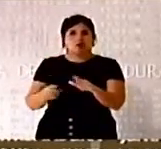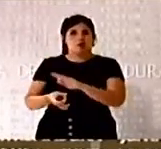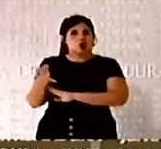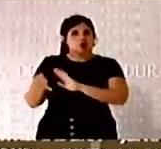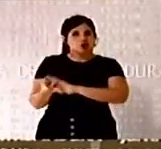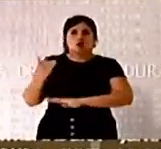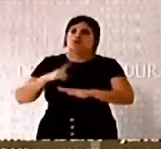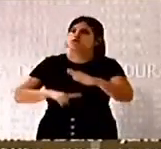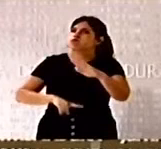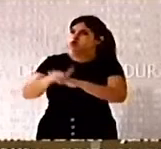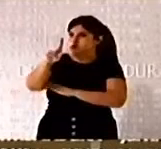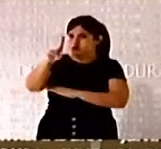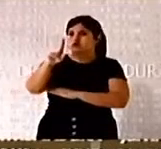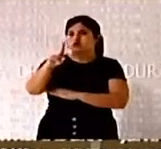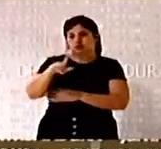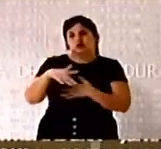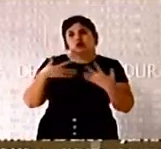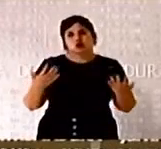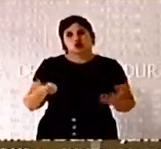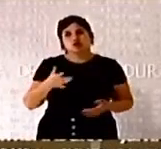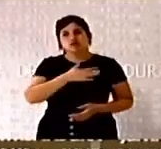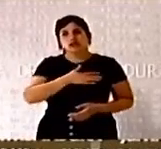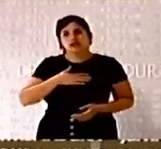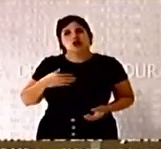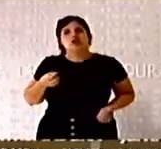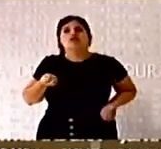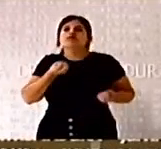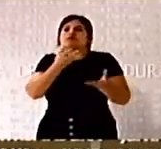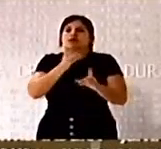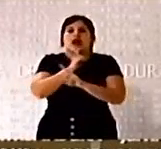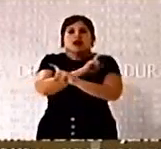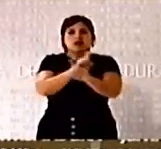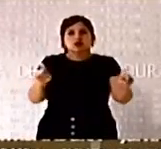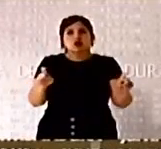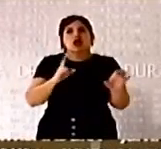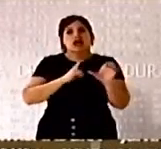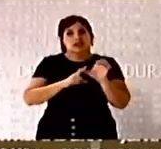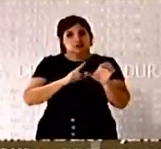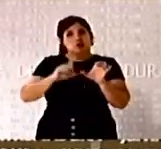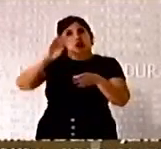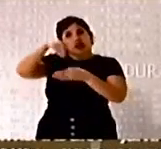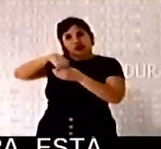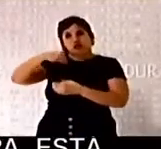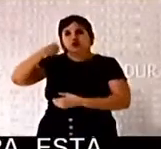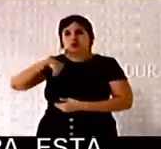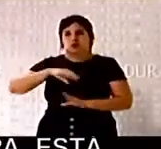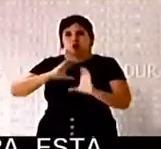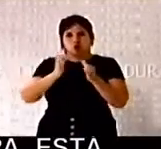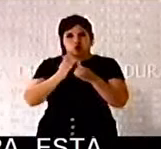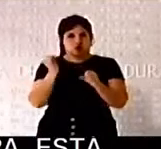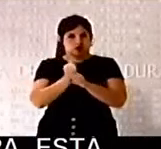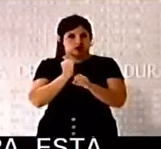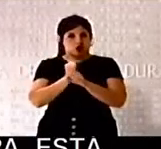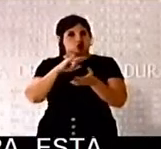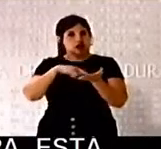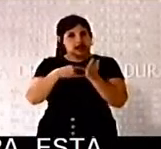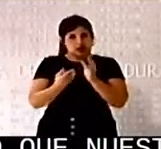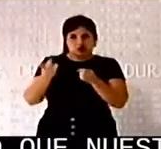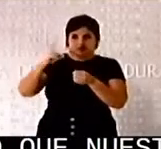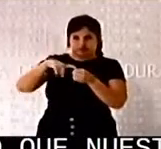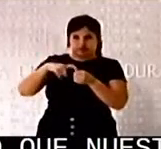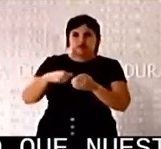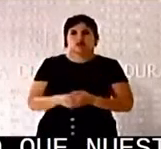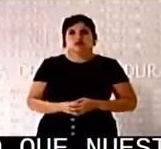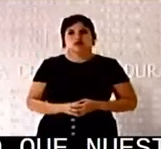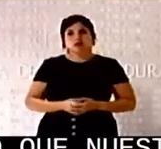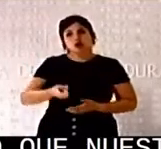lo tanto, quiero anunciarles que Extremadura está presente en ese grupo de trabajo técnico, que nuestro compromiso con el sector